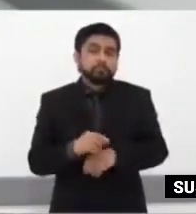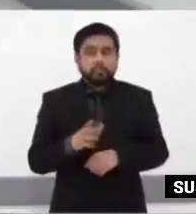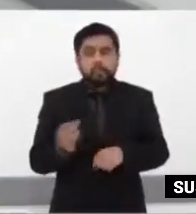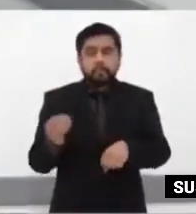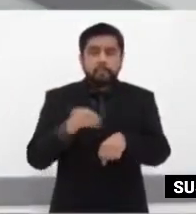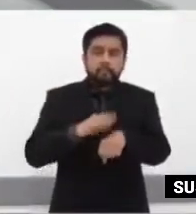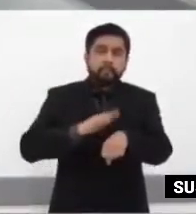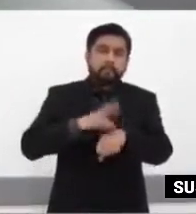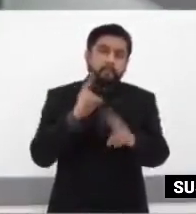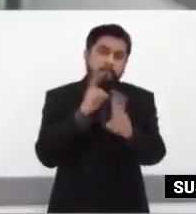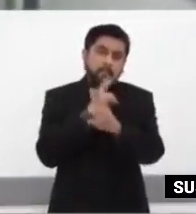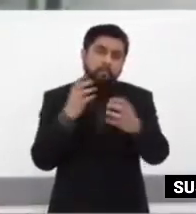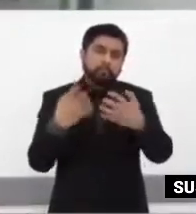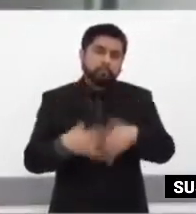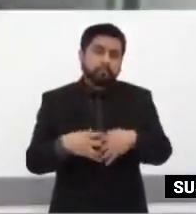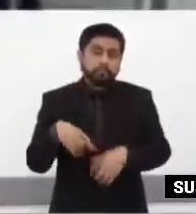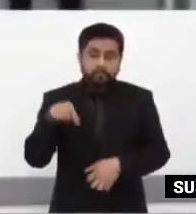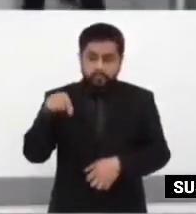Y aquí es la salida